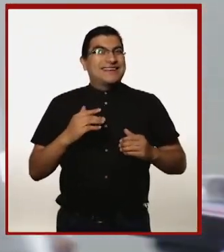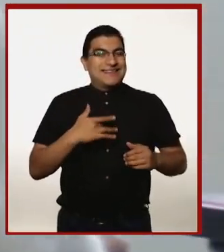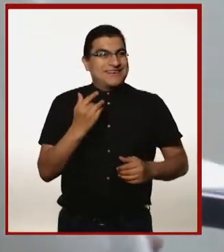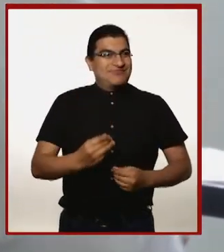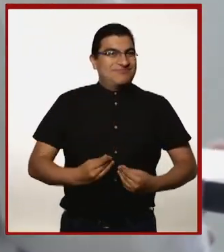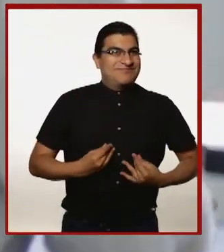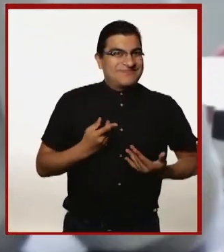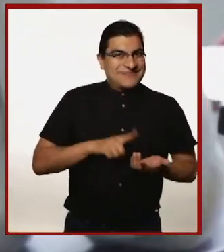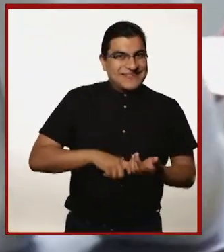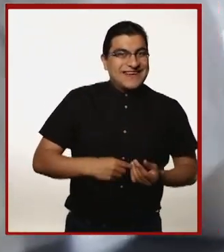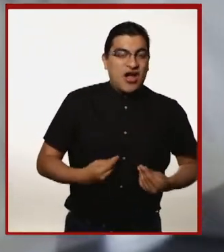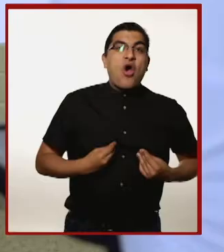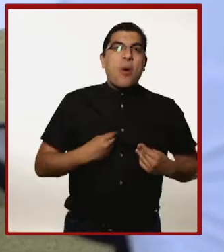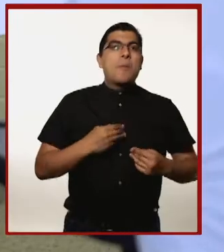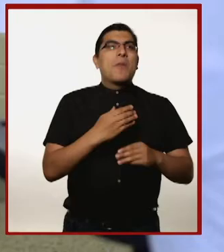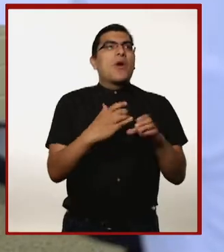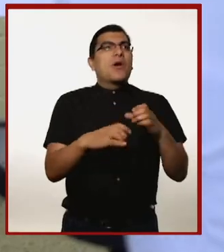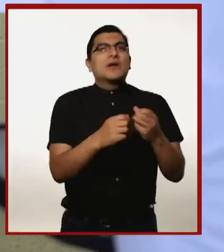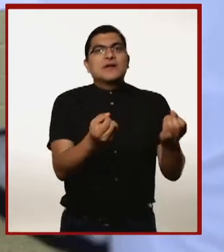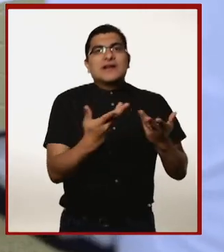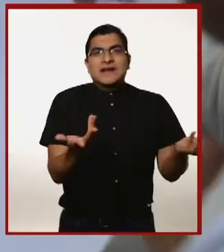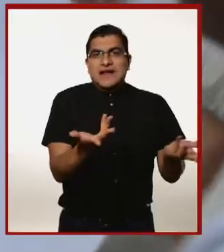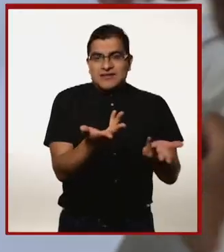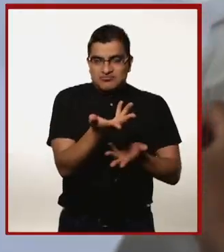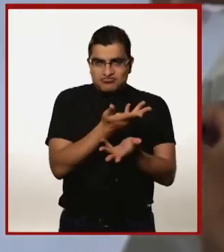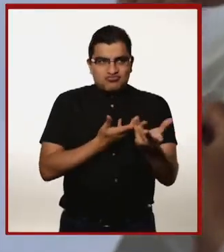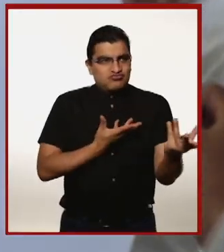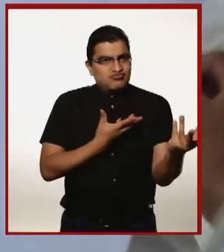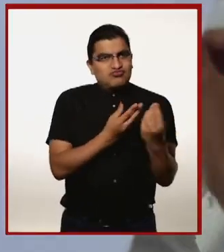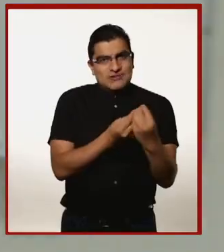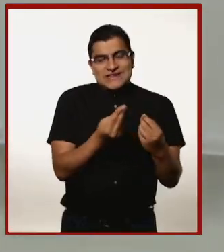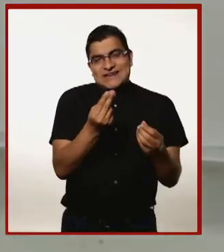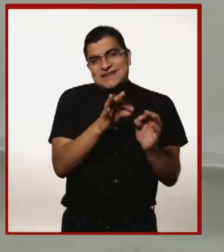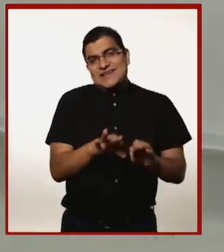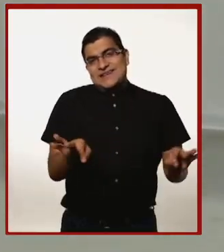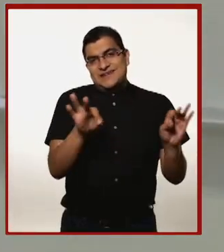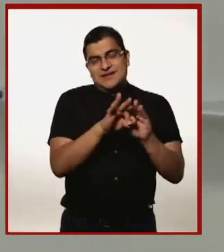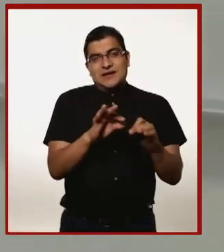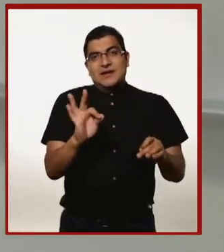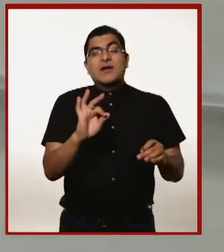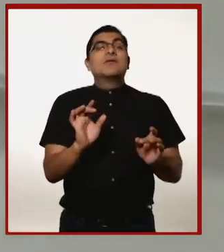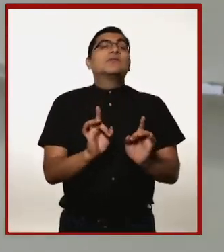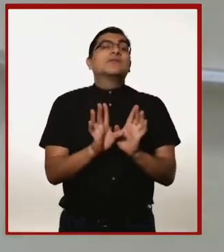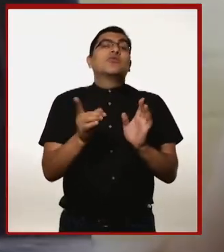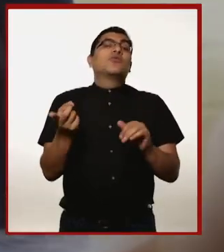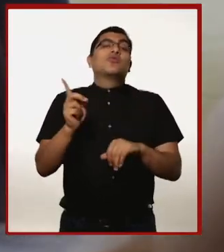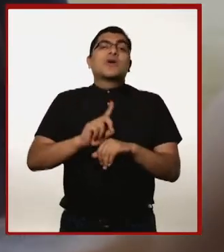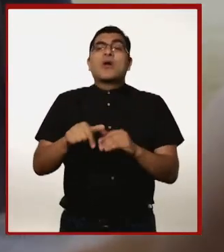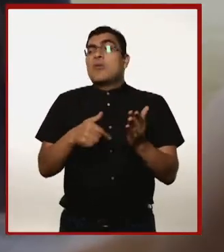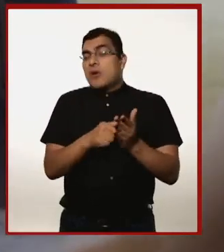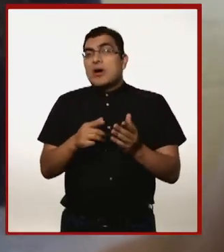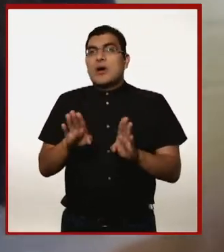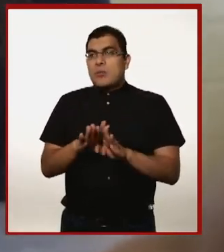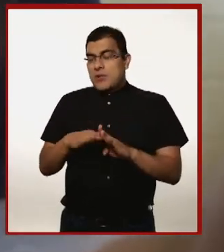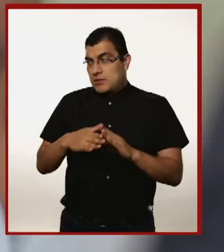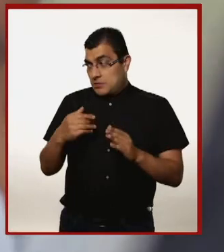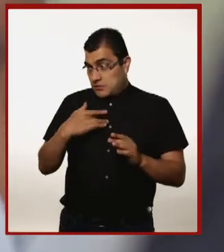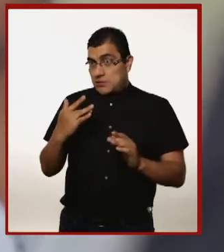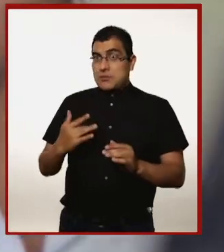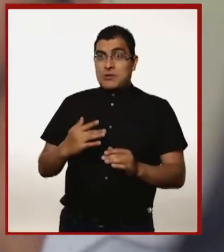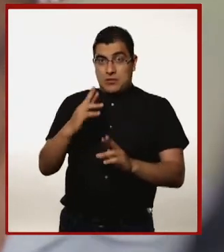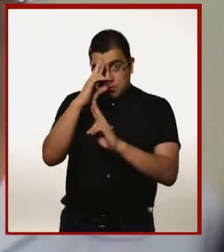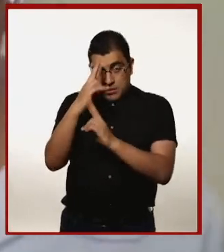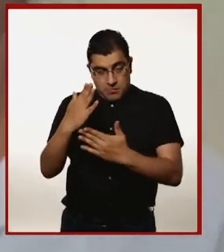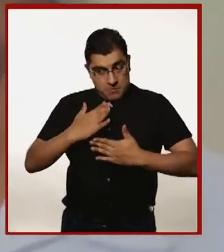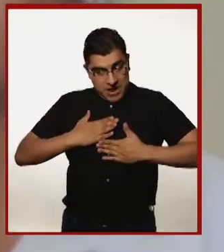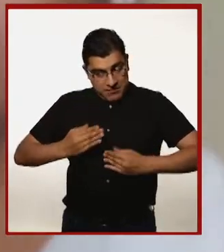materiales, creo que eso también es un elemento que favorece el que desarrollemos un sentido de pertenencia. Si hay un lugar en el que yo me encuentro, que soy